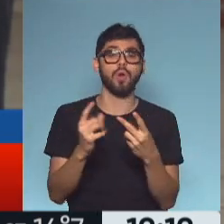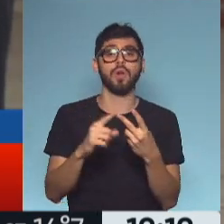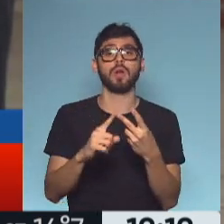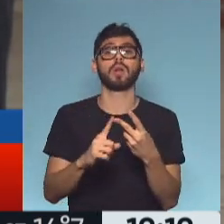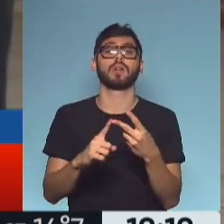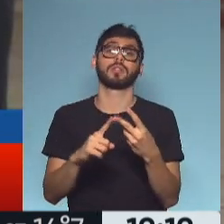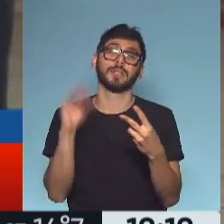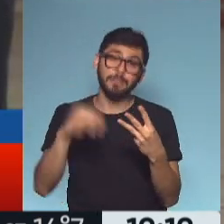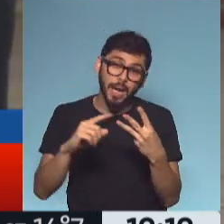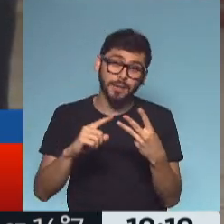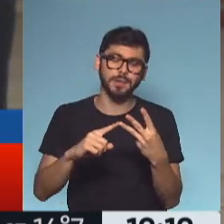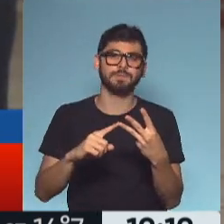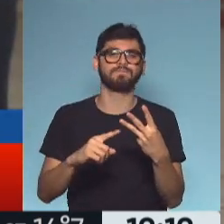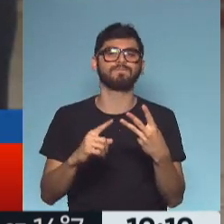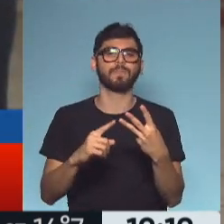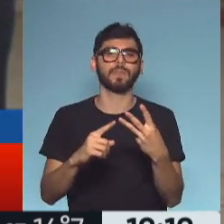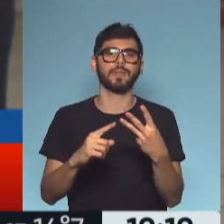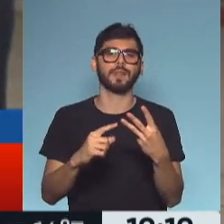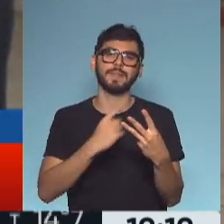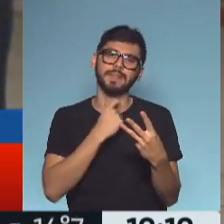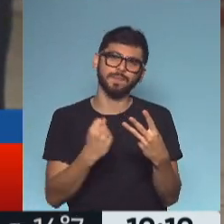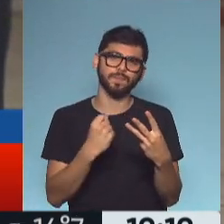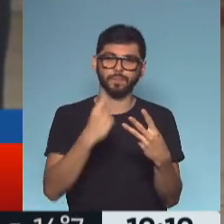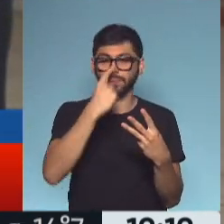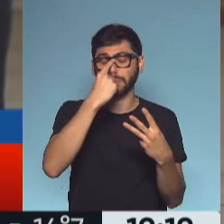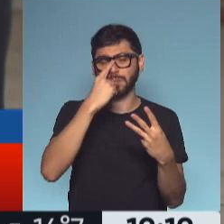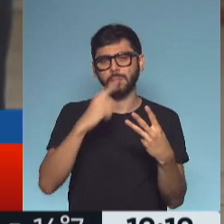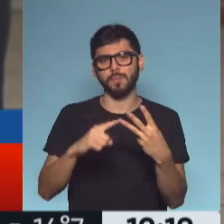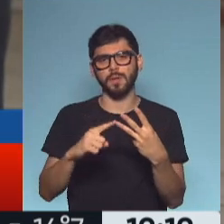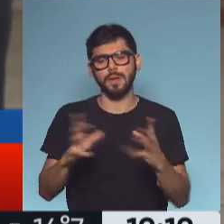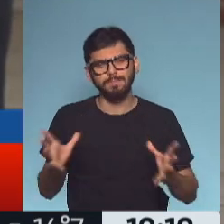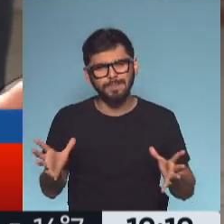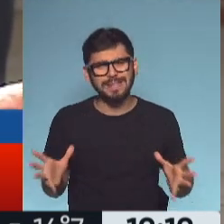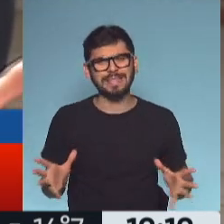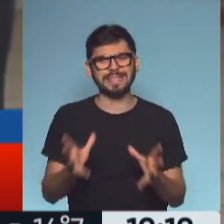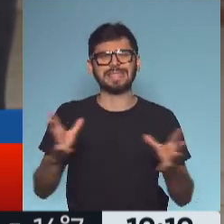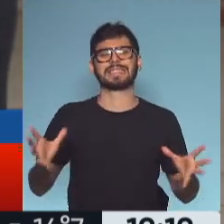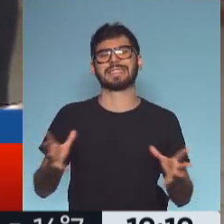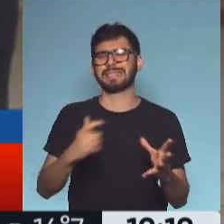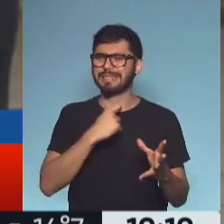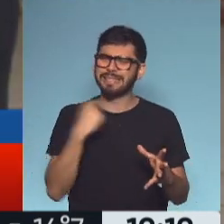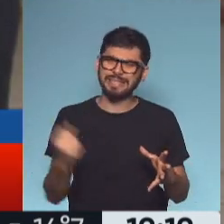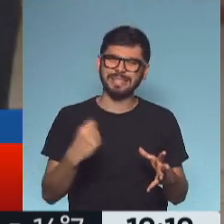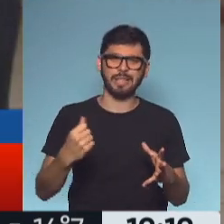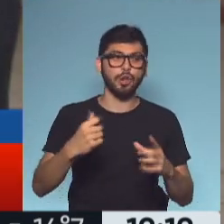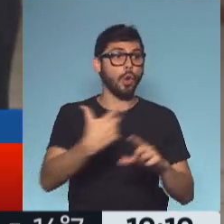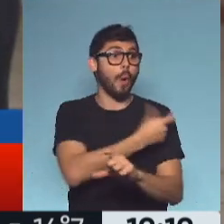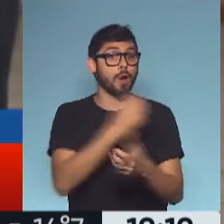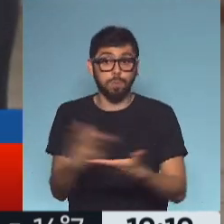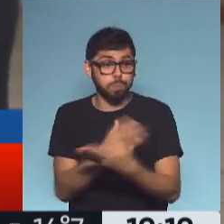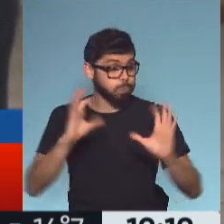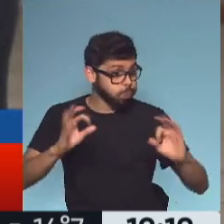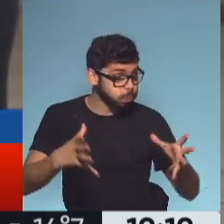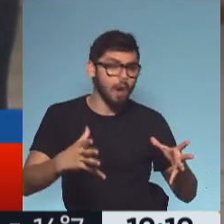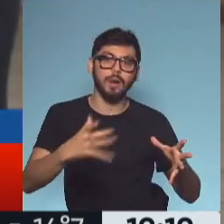Y finalmente, en tercer lugar, impulsar y agilizar la distribución de las vacunas a